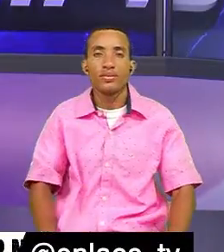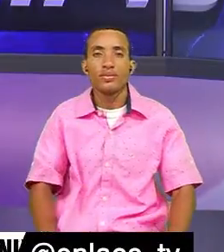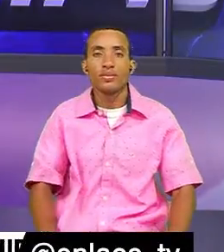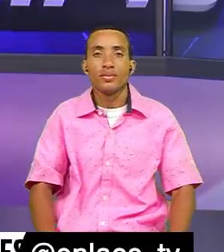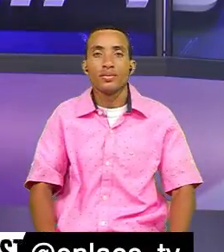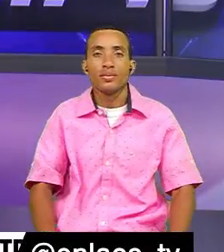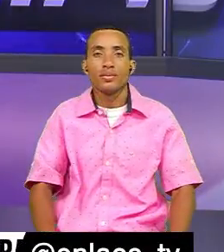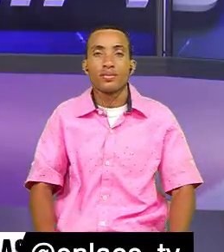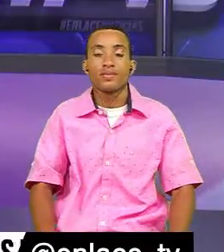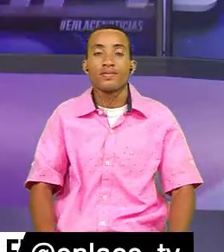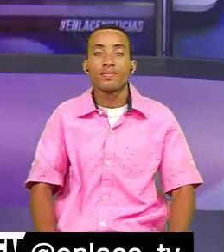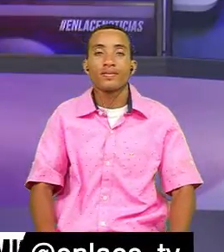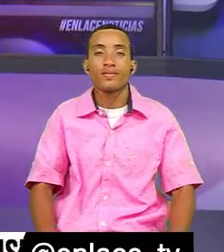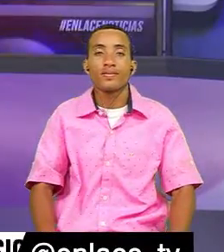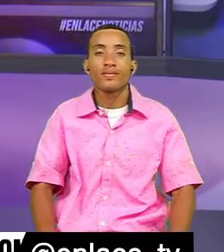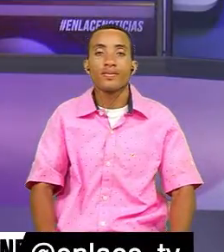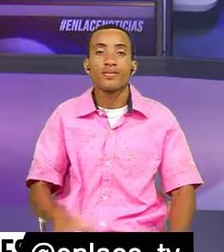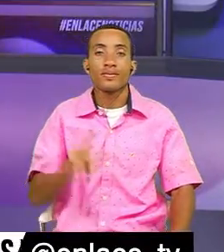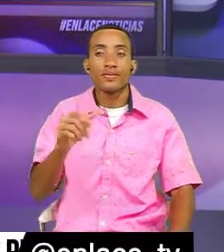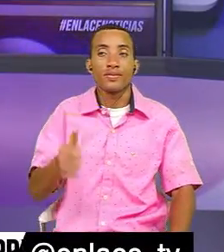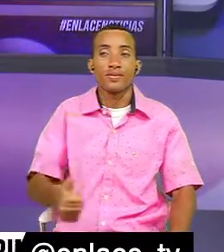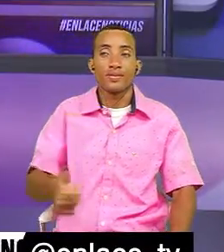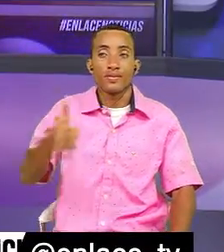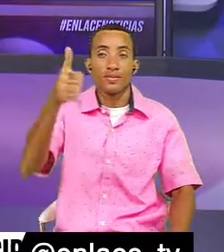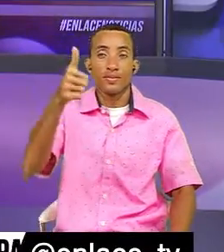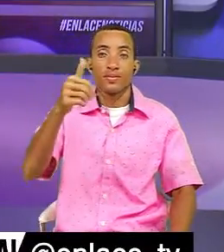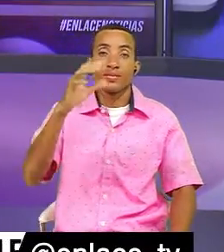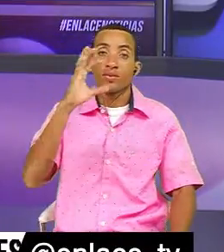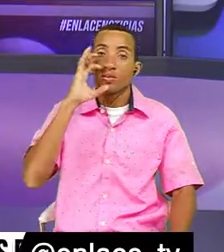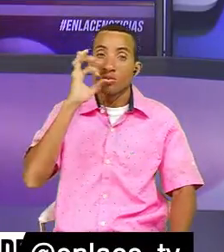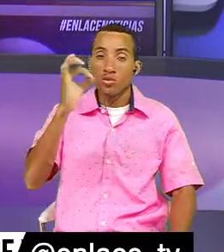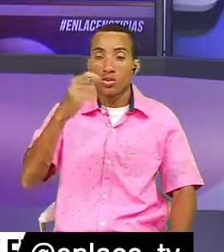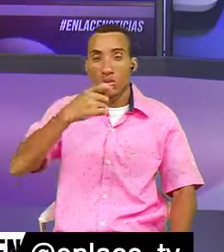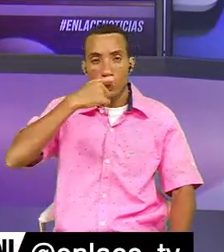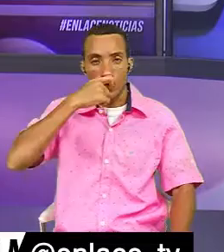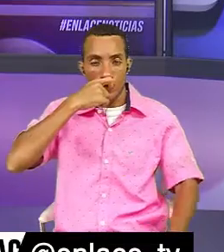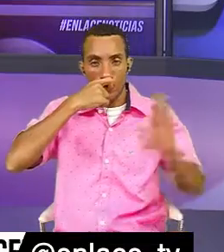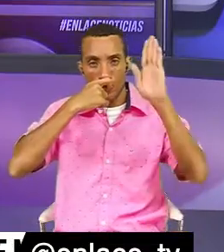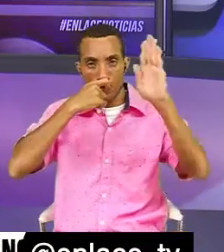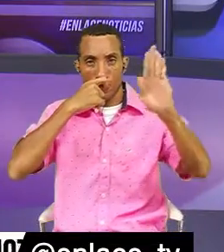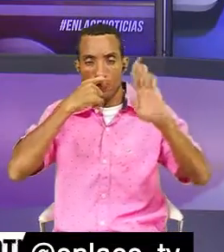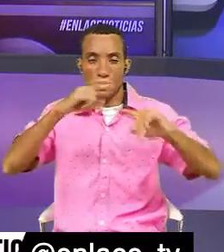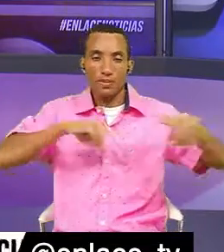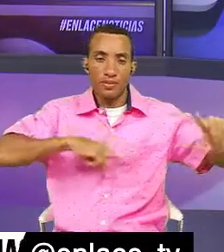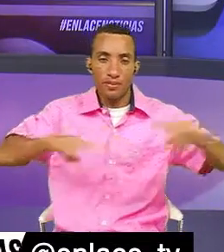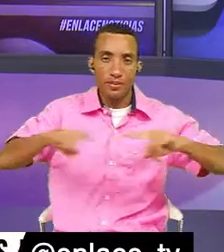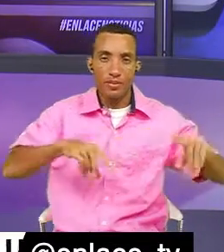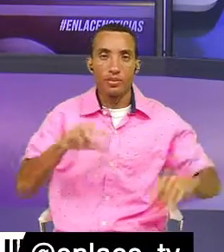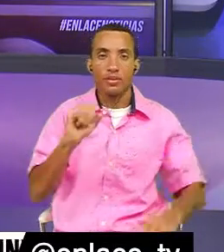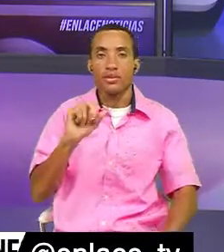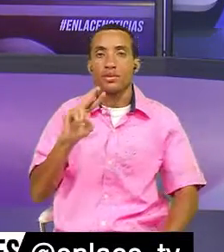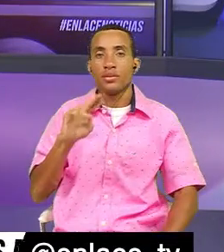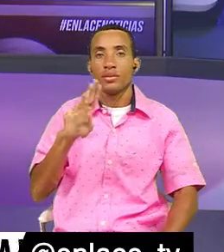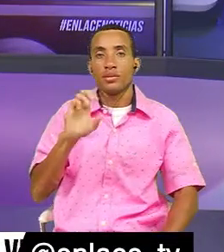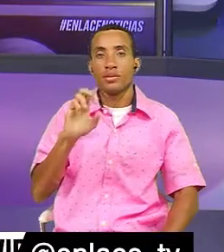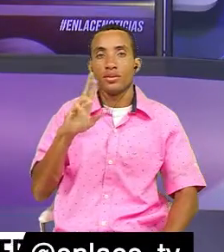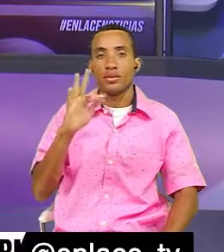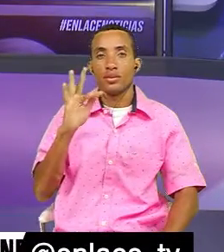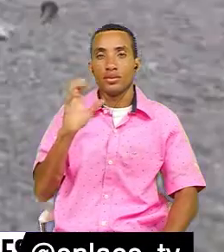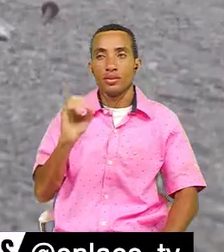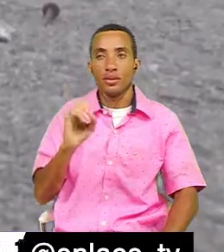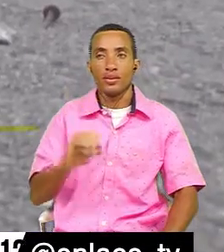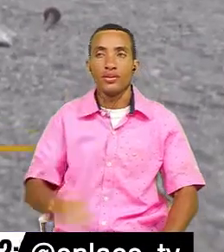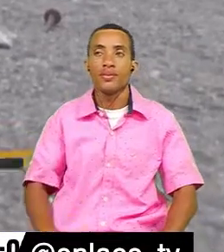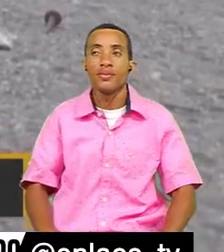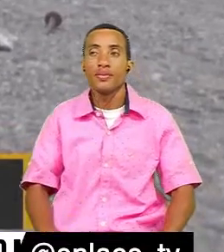Y sobre estos hechos se pronunció el director de la Inspección de Tránsito y Transporte de Barranca Bermeja, Alberto Cotés Acosta.